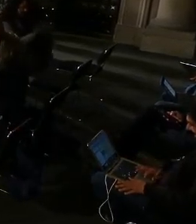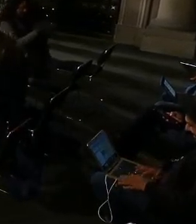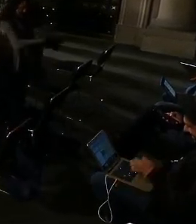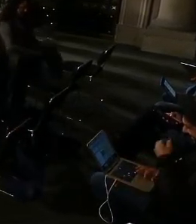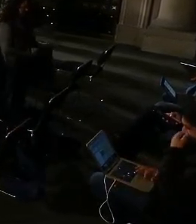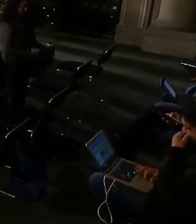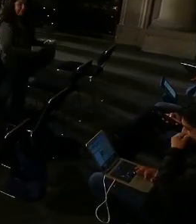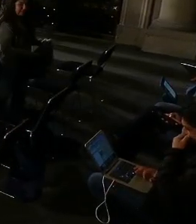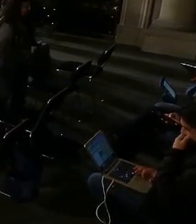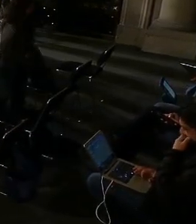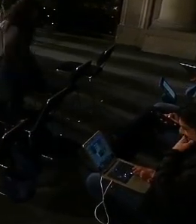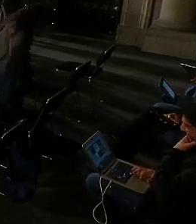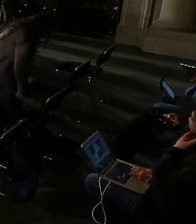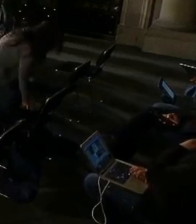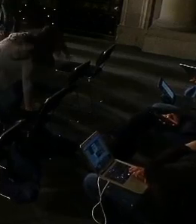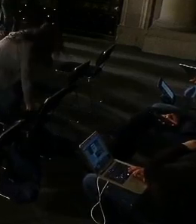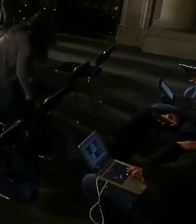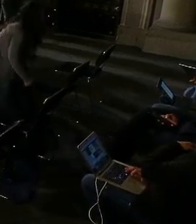electoral